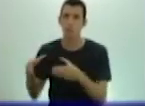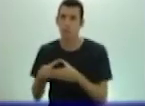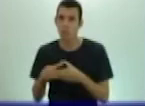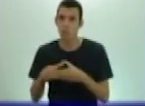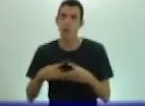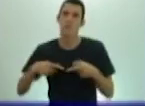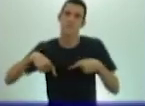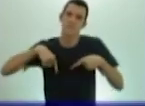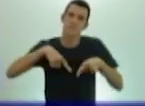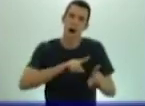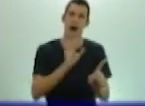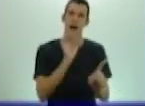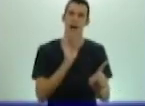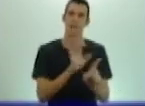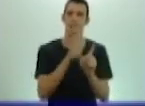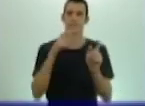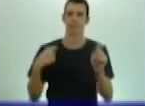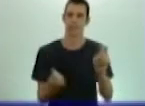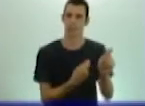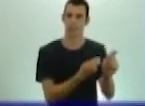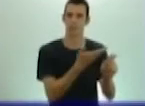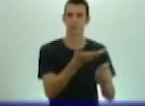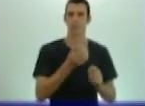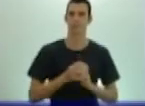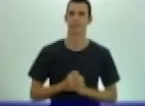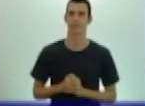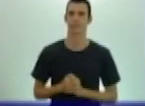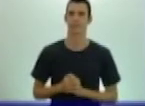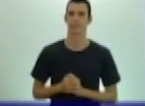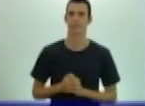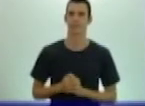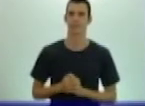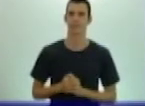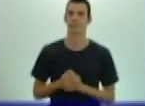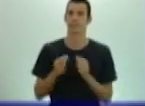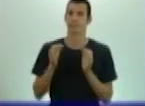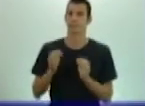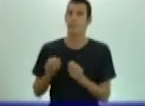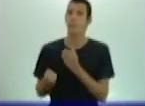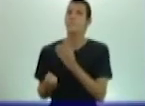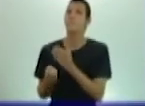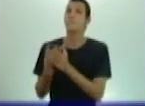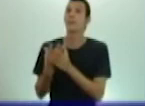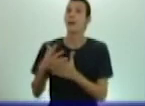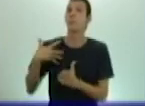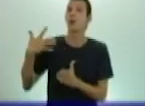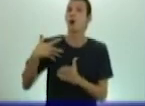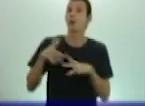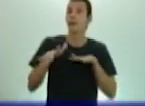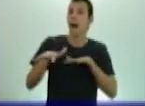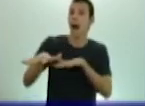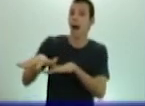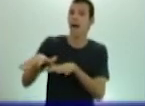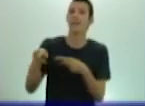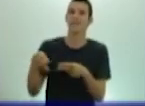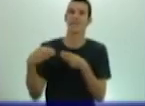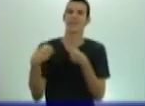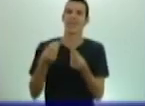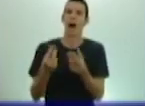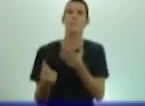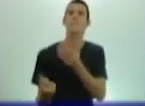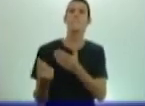inicio fue el motor que dio inicio a esa gran revolución socialista de octubre, y que mientras se desarrollaba este